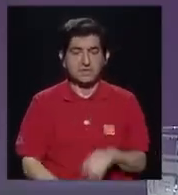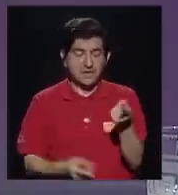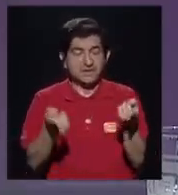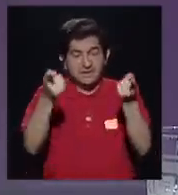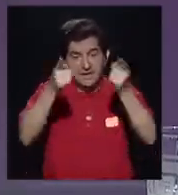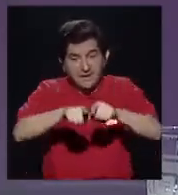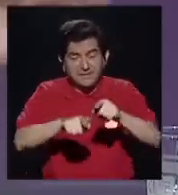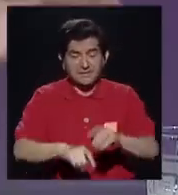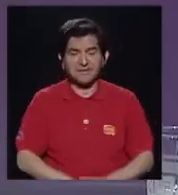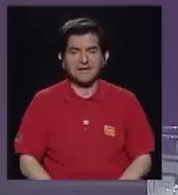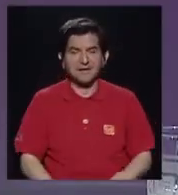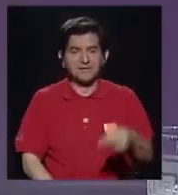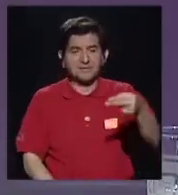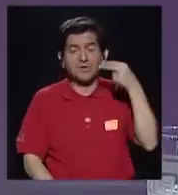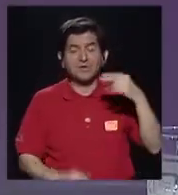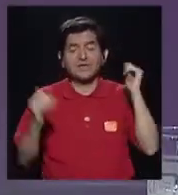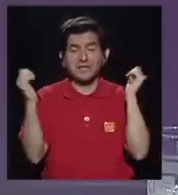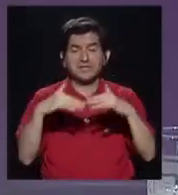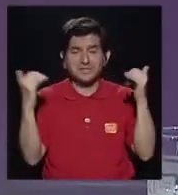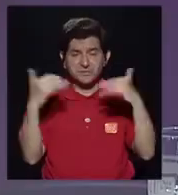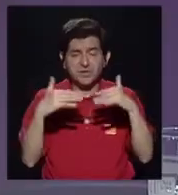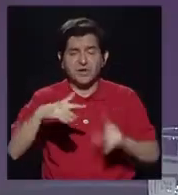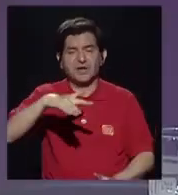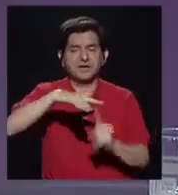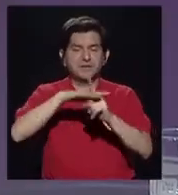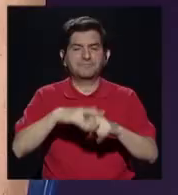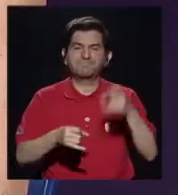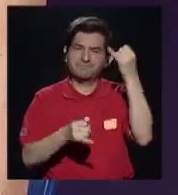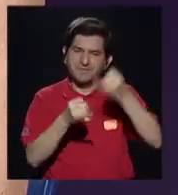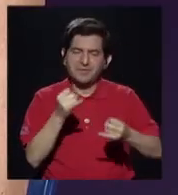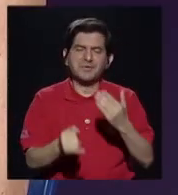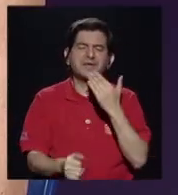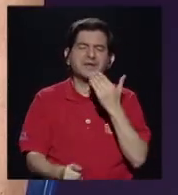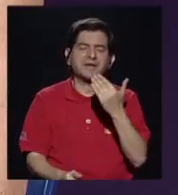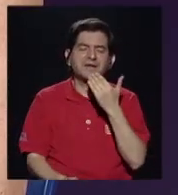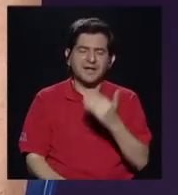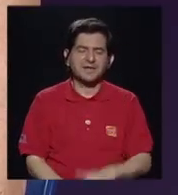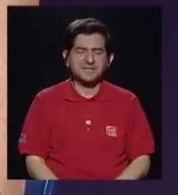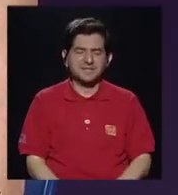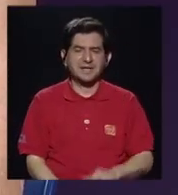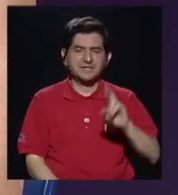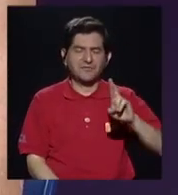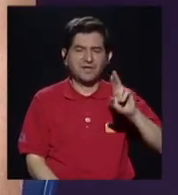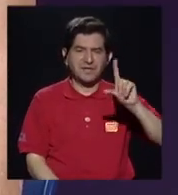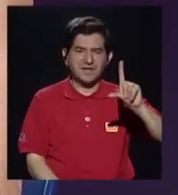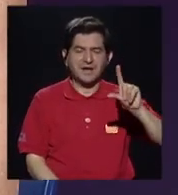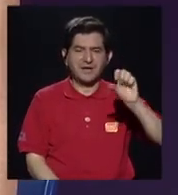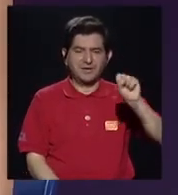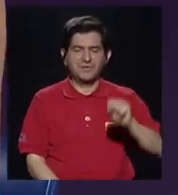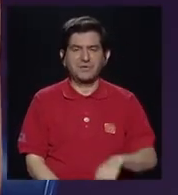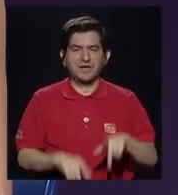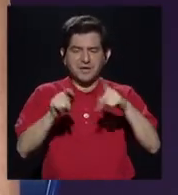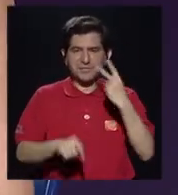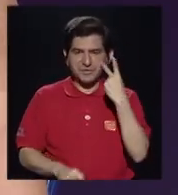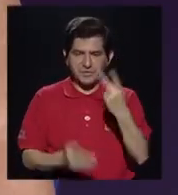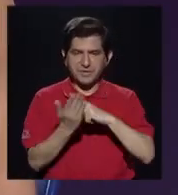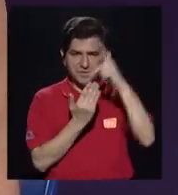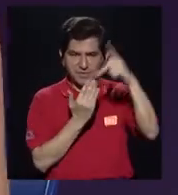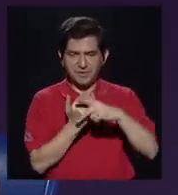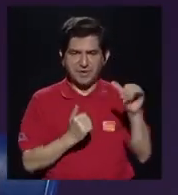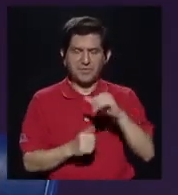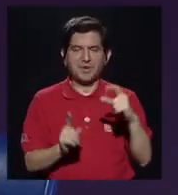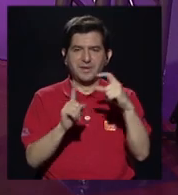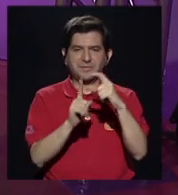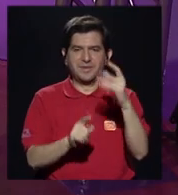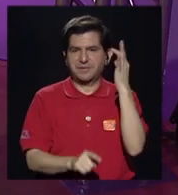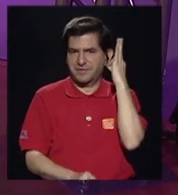Guatemala cerrando la historia de la guerra está presente tenemos que ir cerrando Muchas gracias a Rita Laura y al público y a palabra mujer también